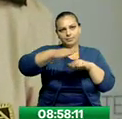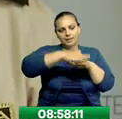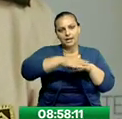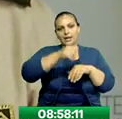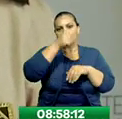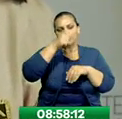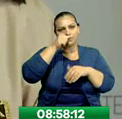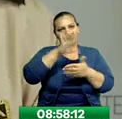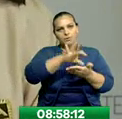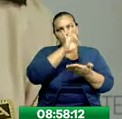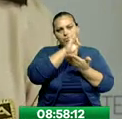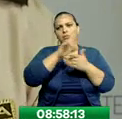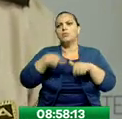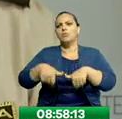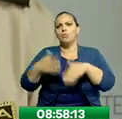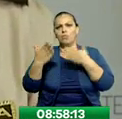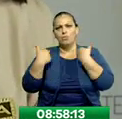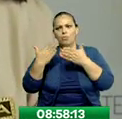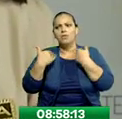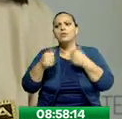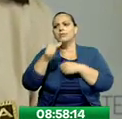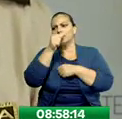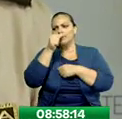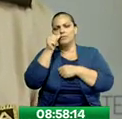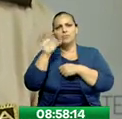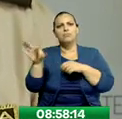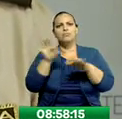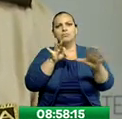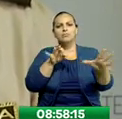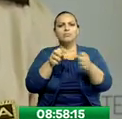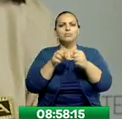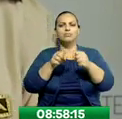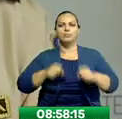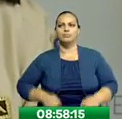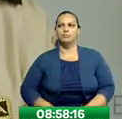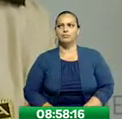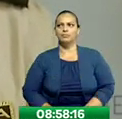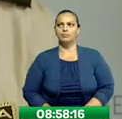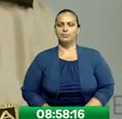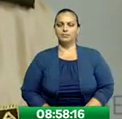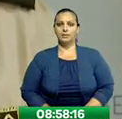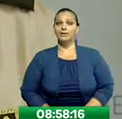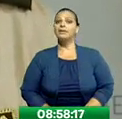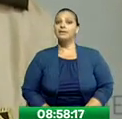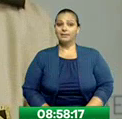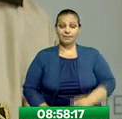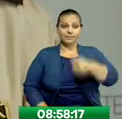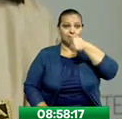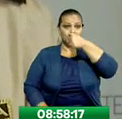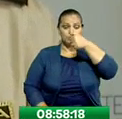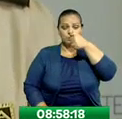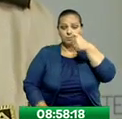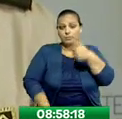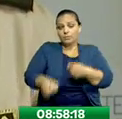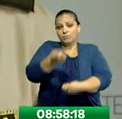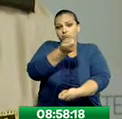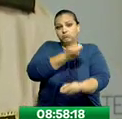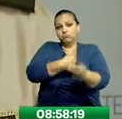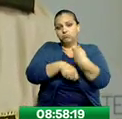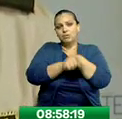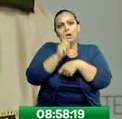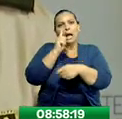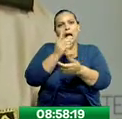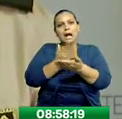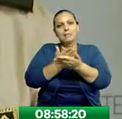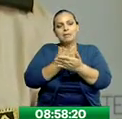dos de ellos registran un amplio historial delictivo vinculado de manera reiterativa al tráfico de drogas. Como evidencias